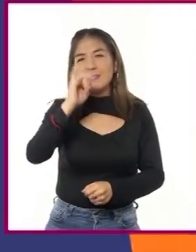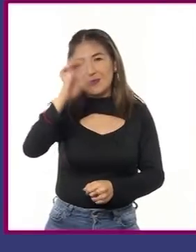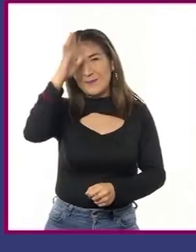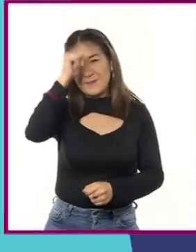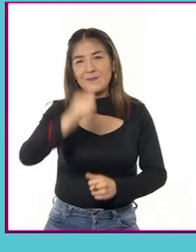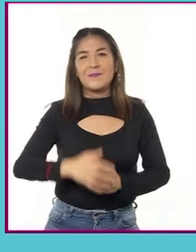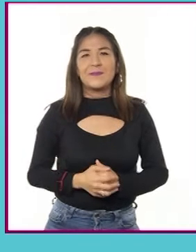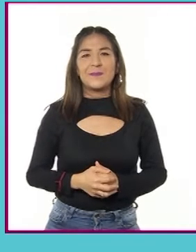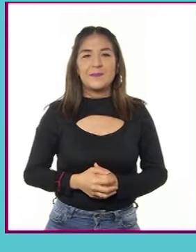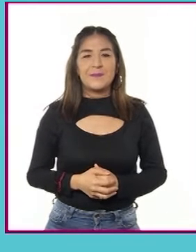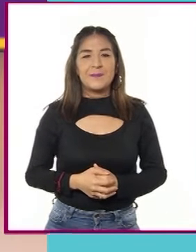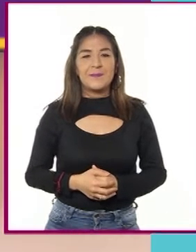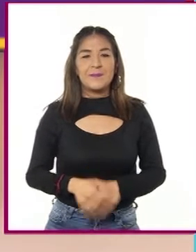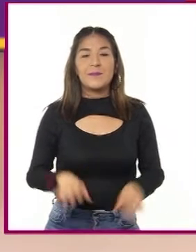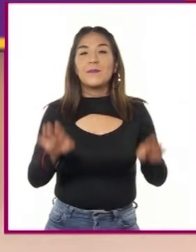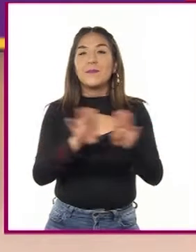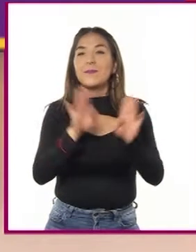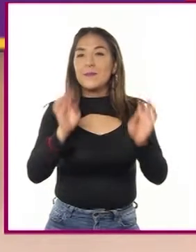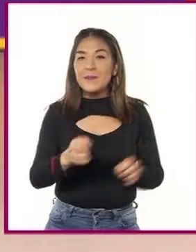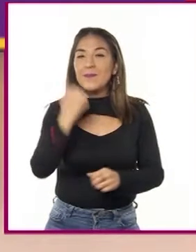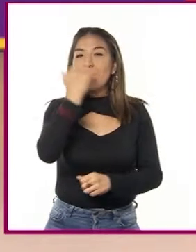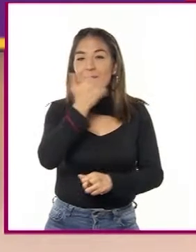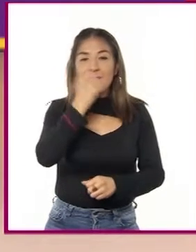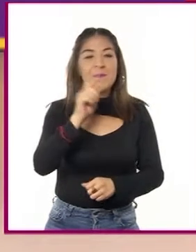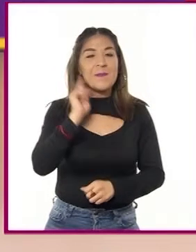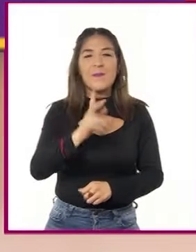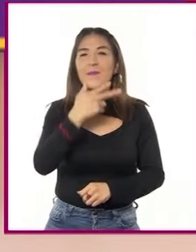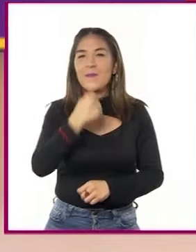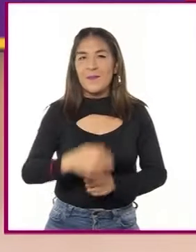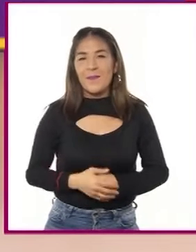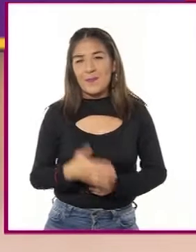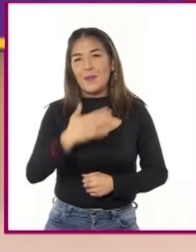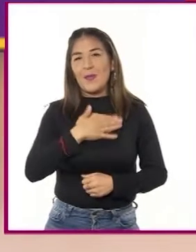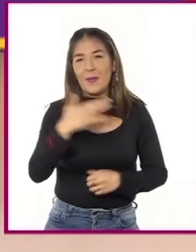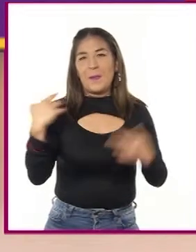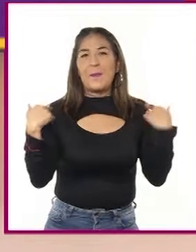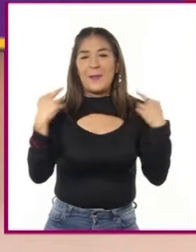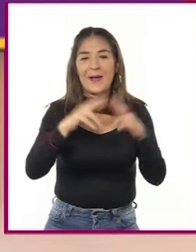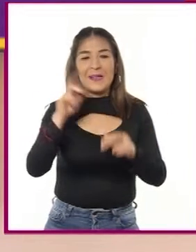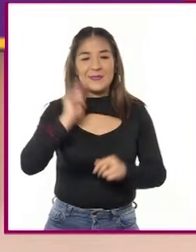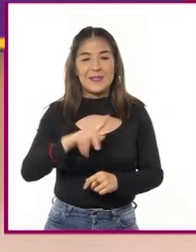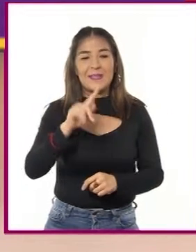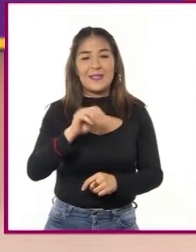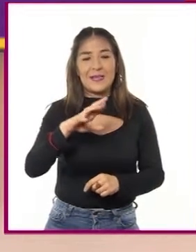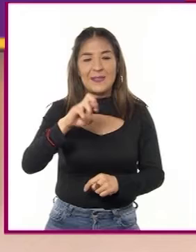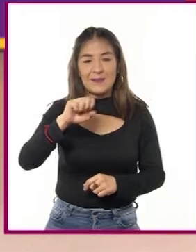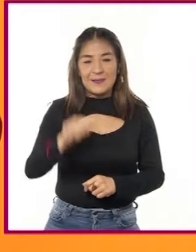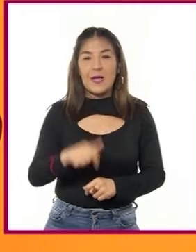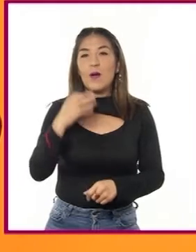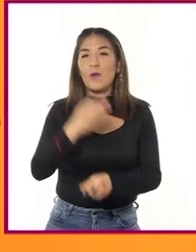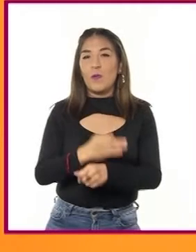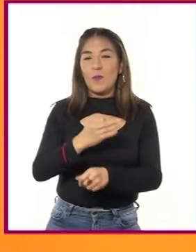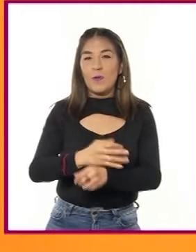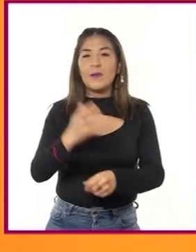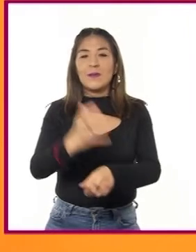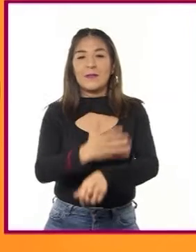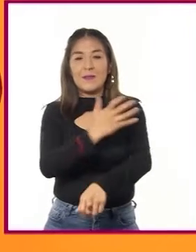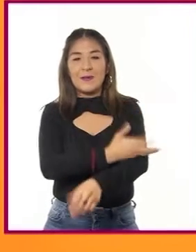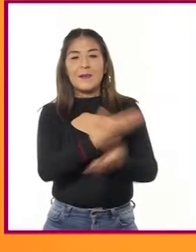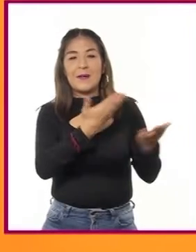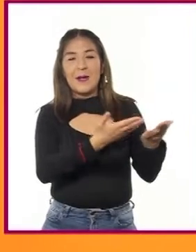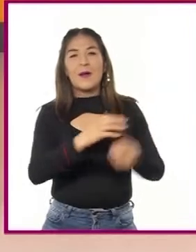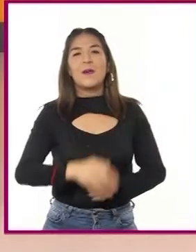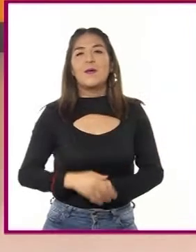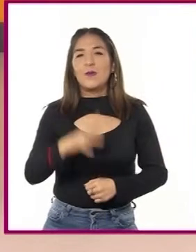Roberto. ¿Cómo están, alumnas y alumnos? Soy la profesora Teresa Valencia Islas y en esta sesión me acompaña el profesor